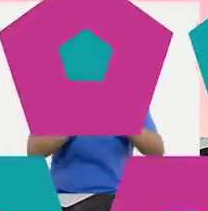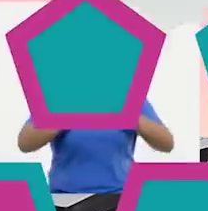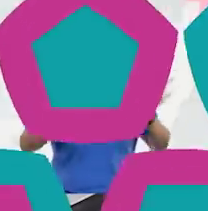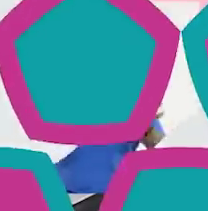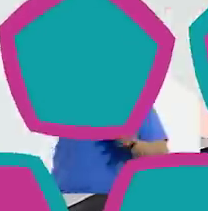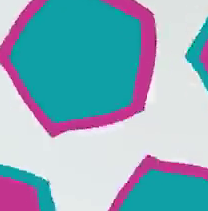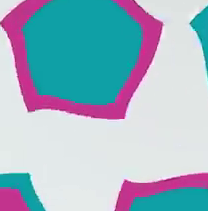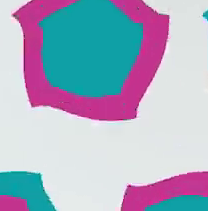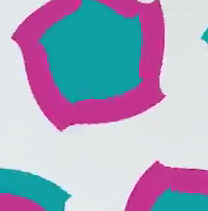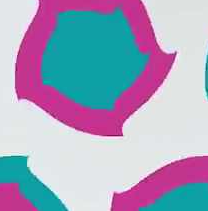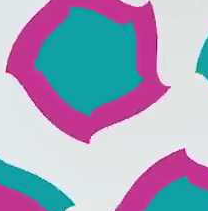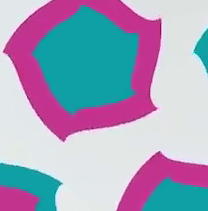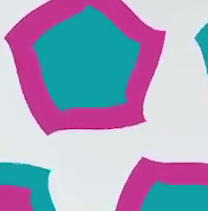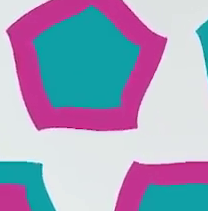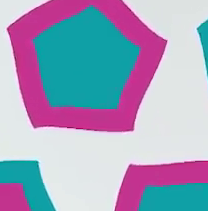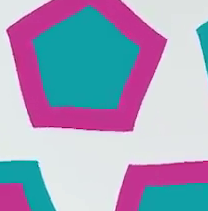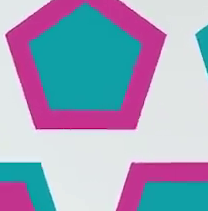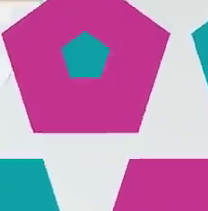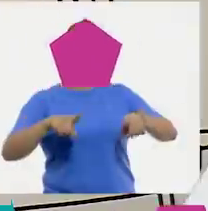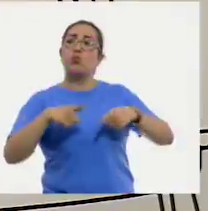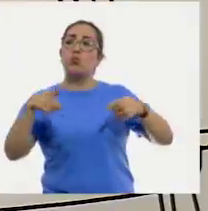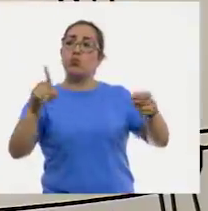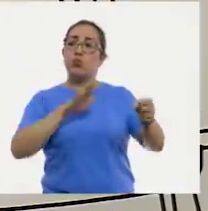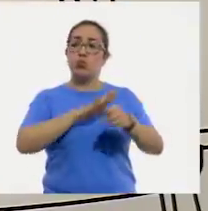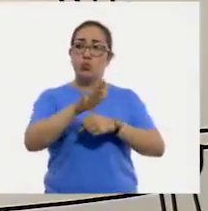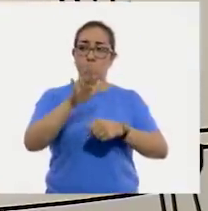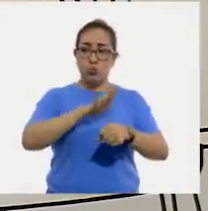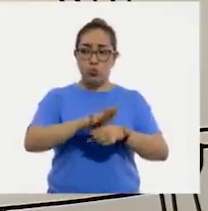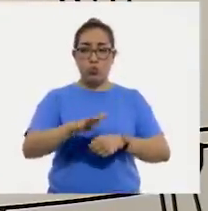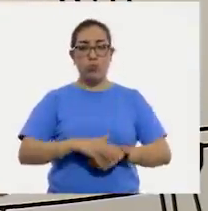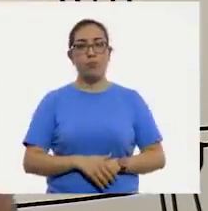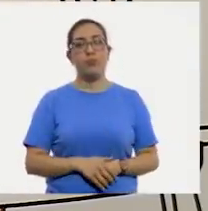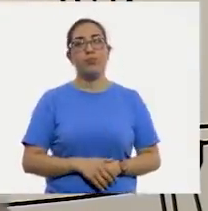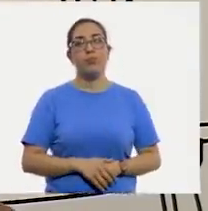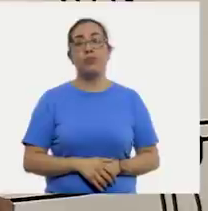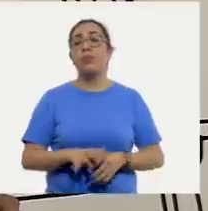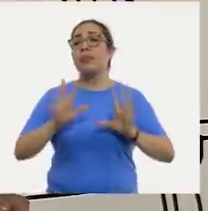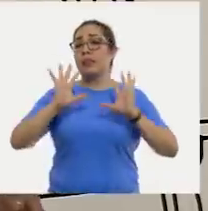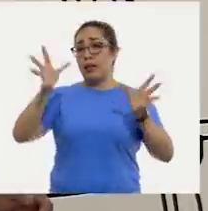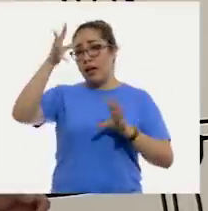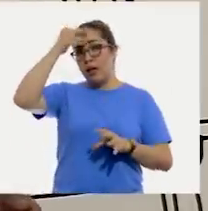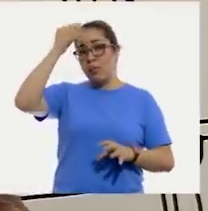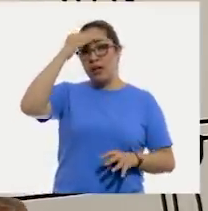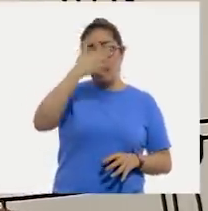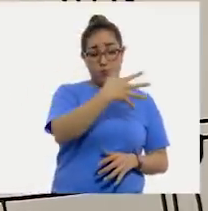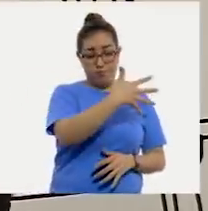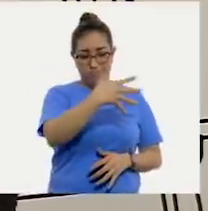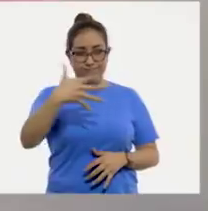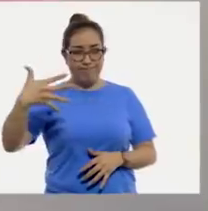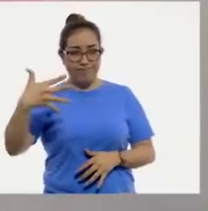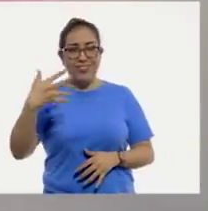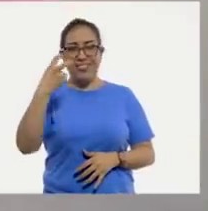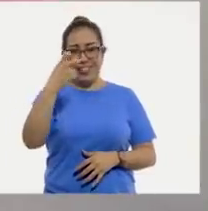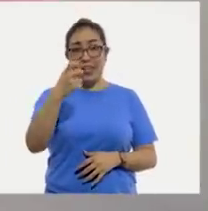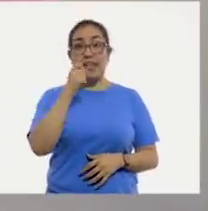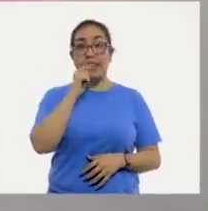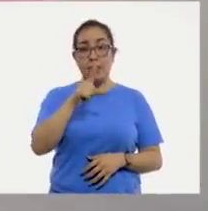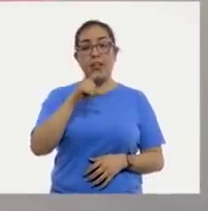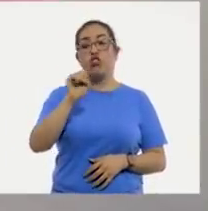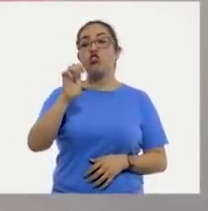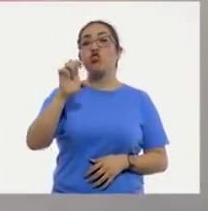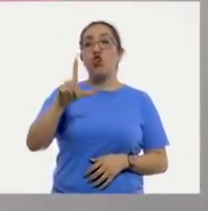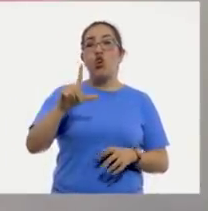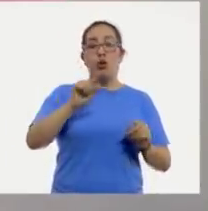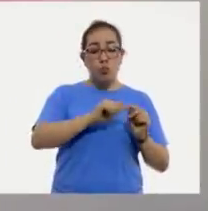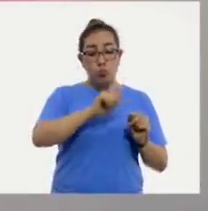los sonidos. Bueno, pues ya hemos aprendido lo que es el pentagrama y la clave de sol. ¡Ay, qué padre está tu pentagrama y